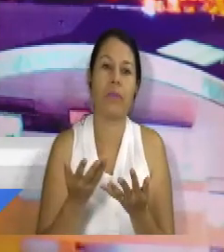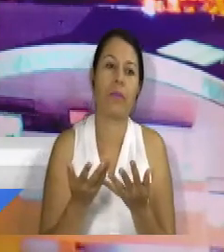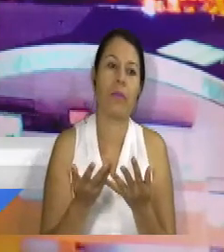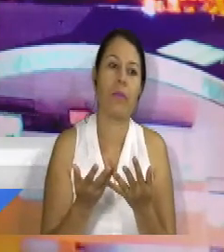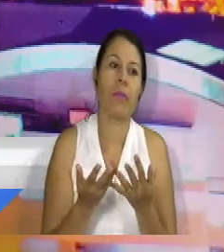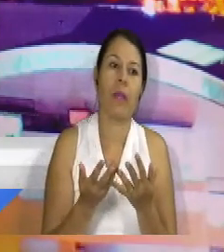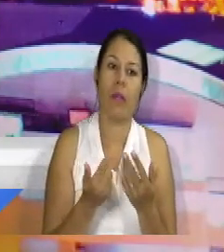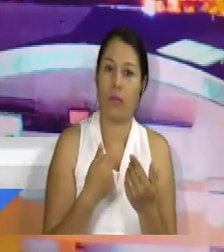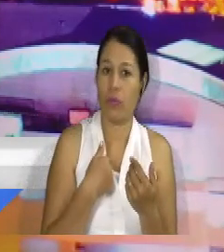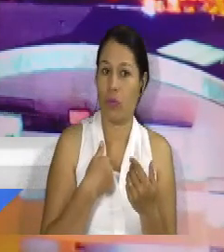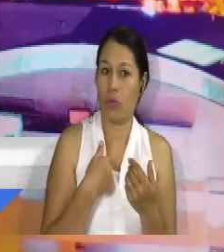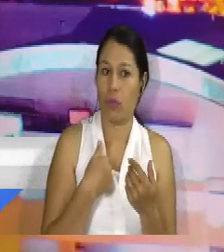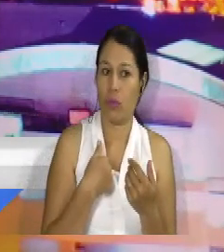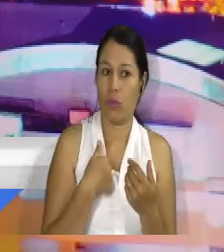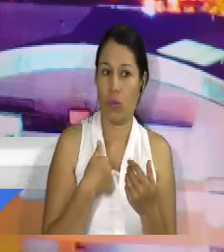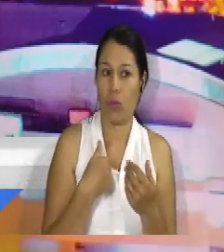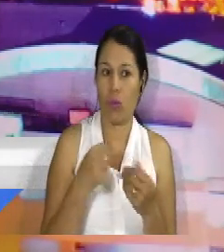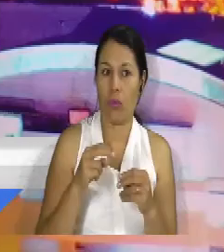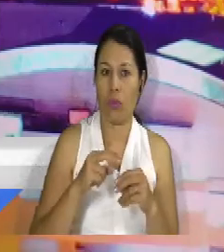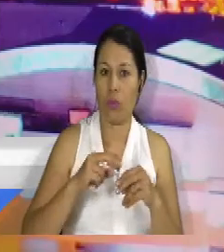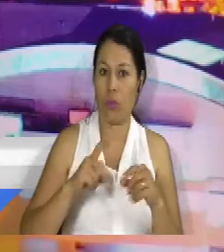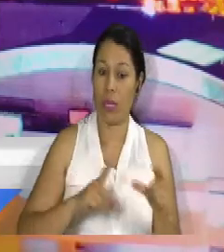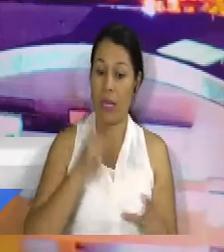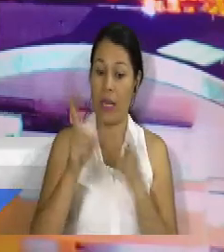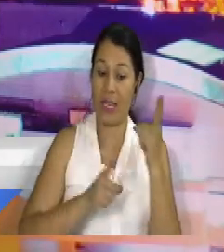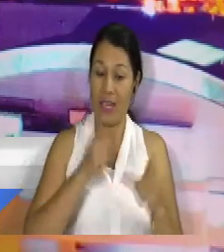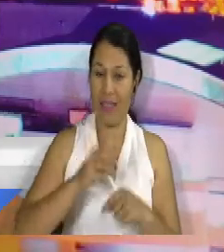siendo un dirigente social y defensor de derechos humanos,